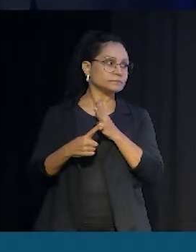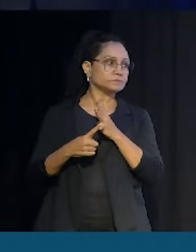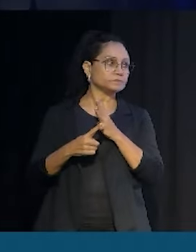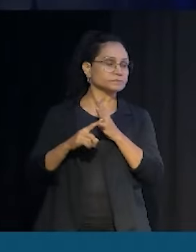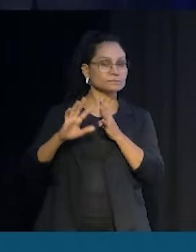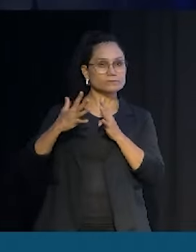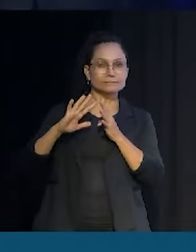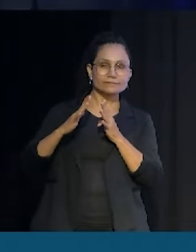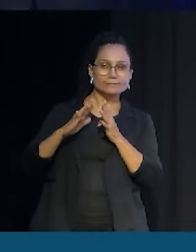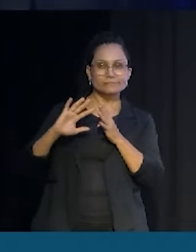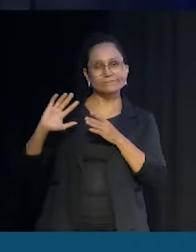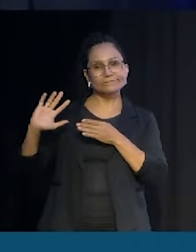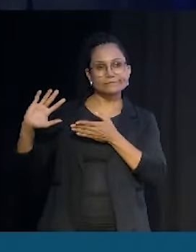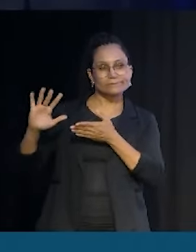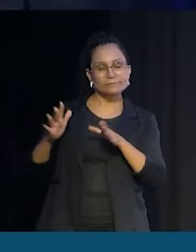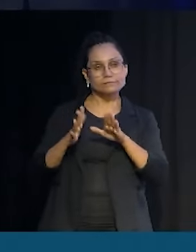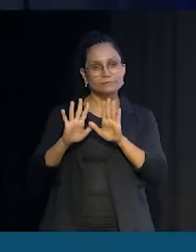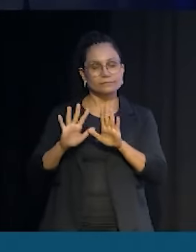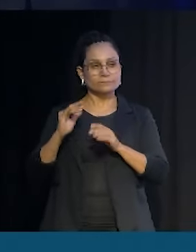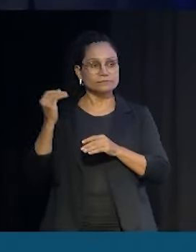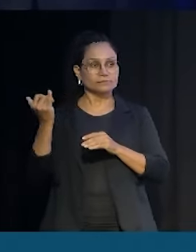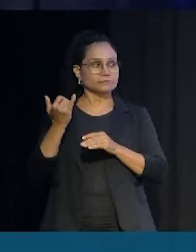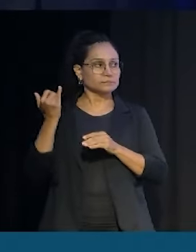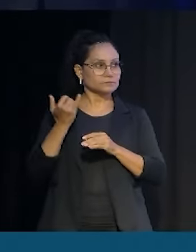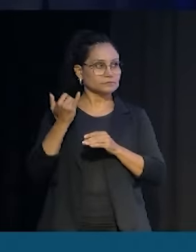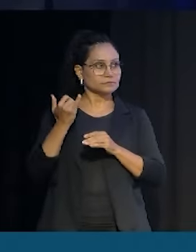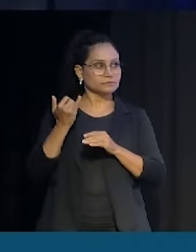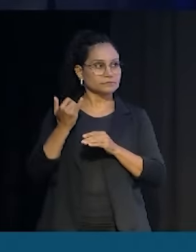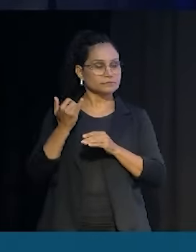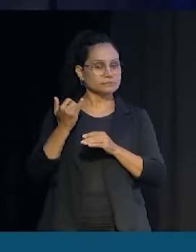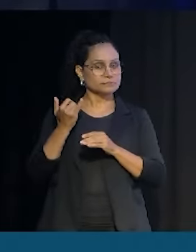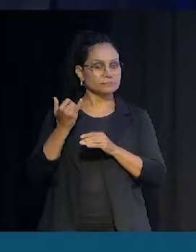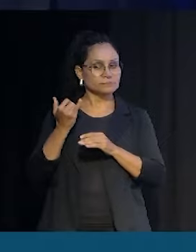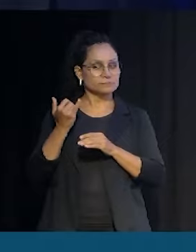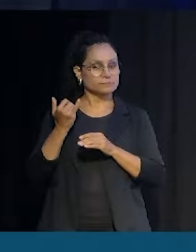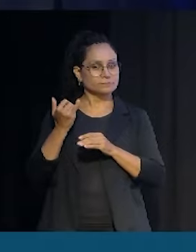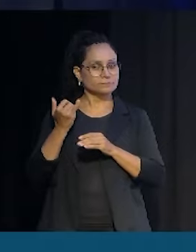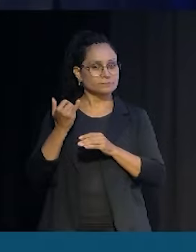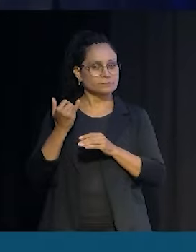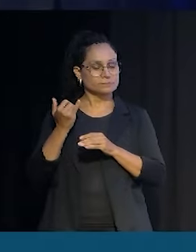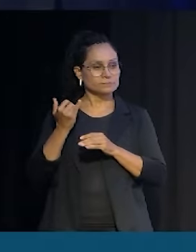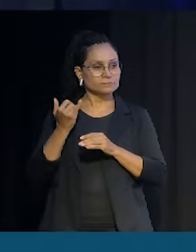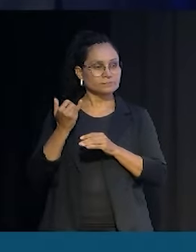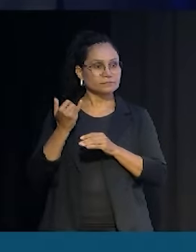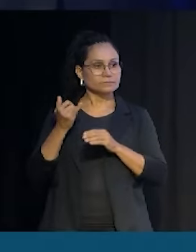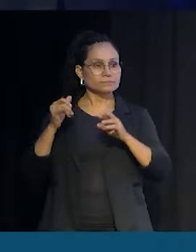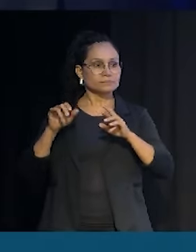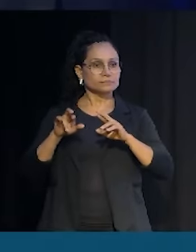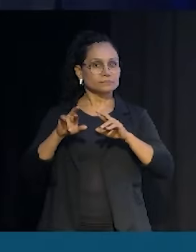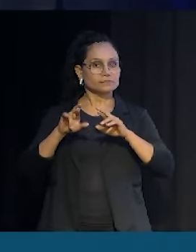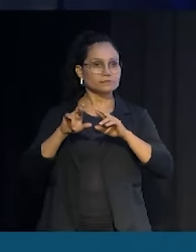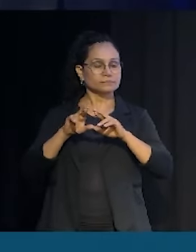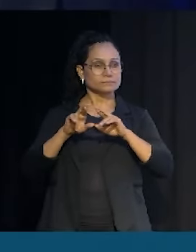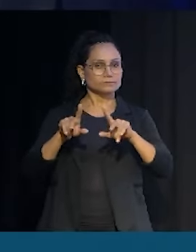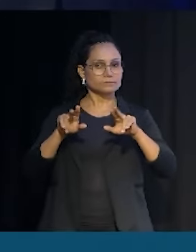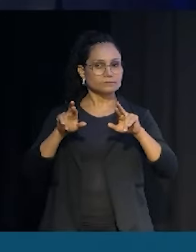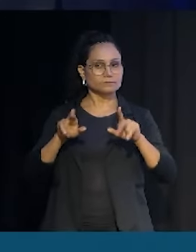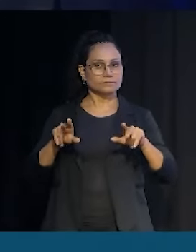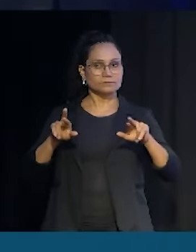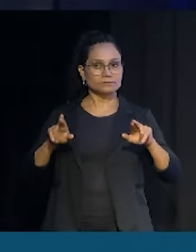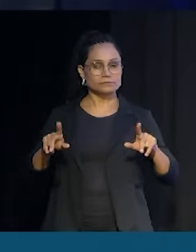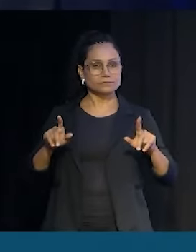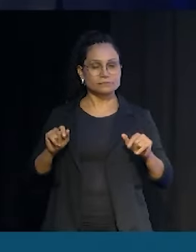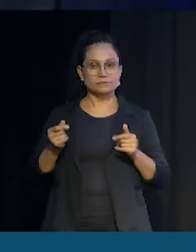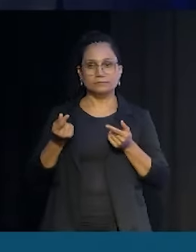quedó transitando, pero es fundamental, que es la diversidad de